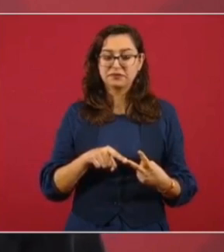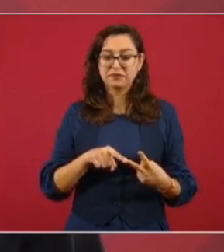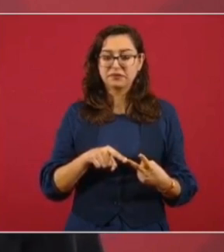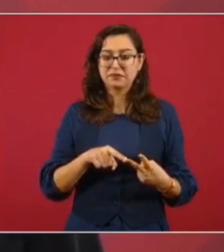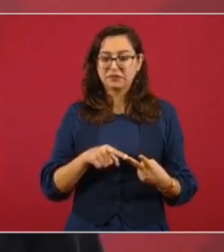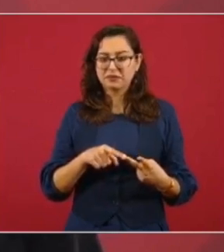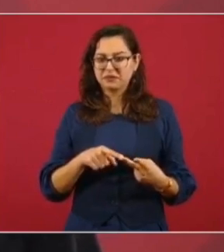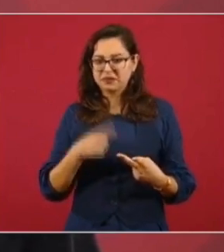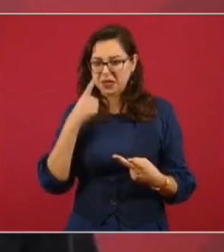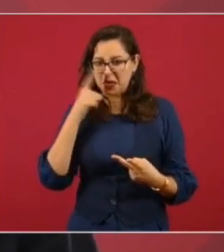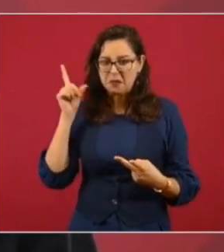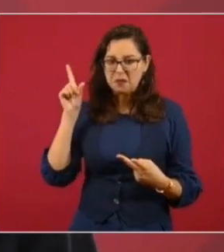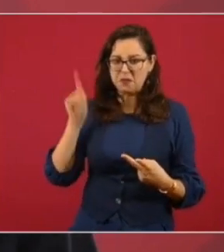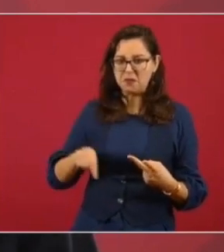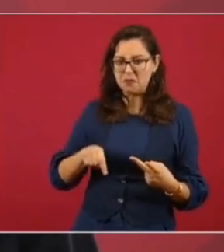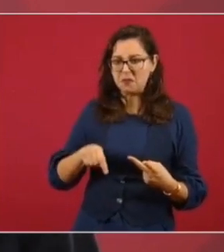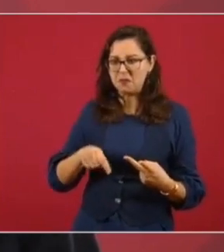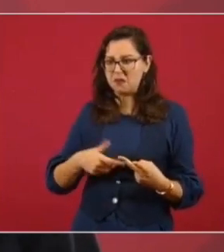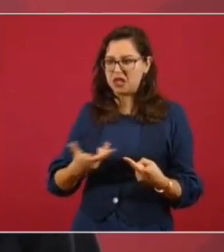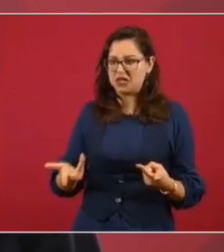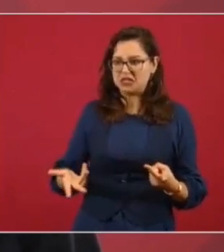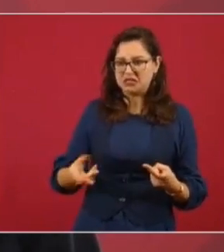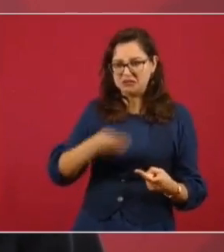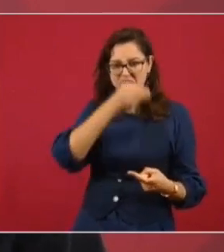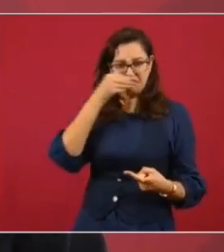maldecir a nadie,